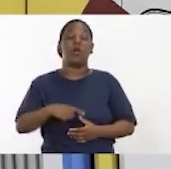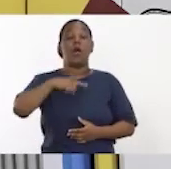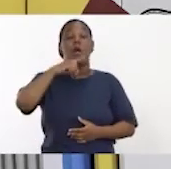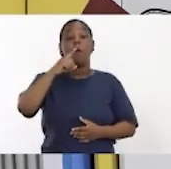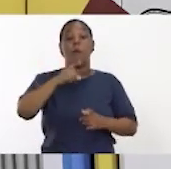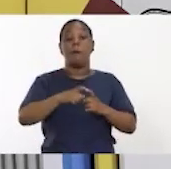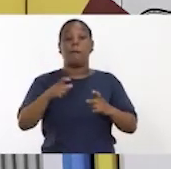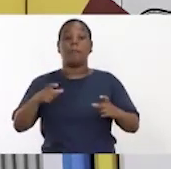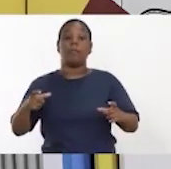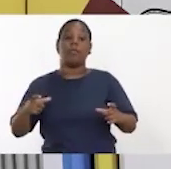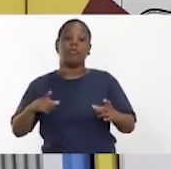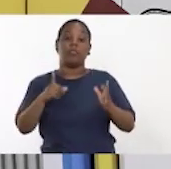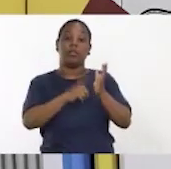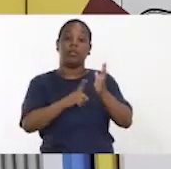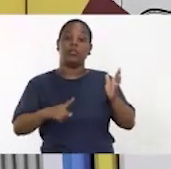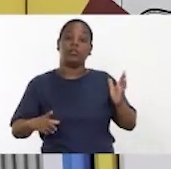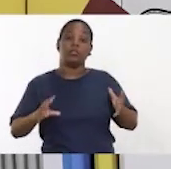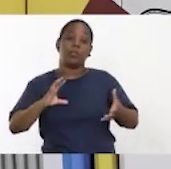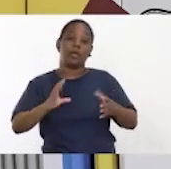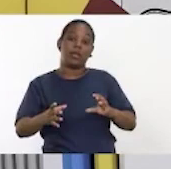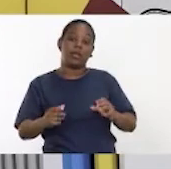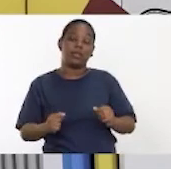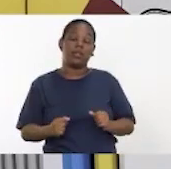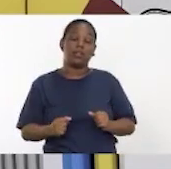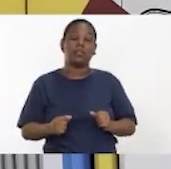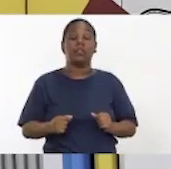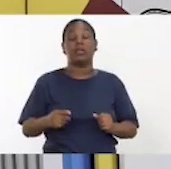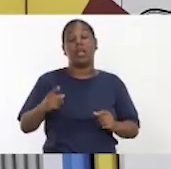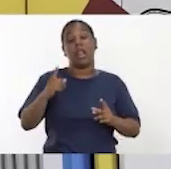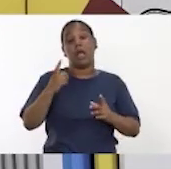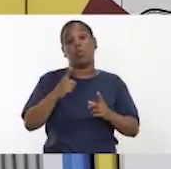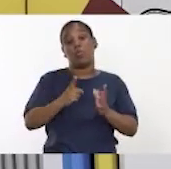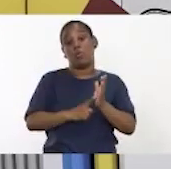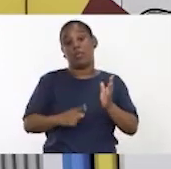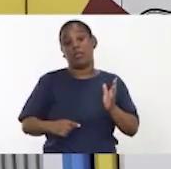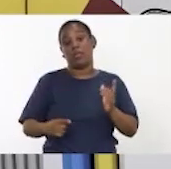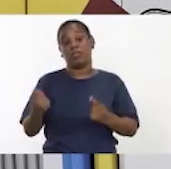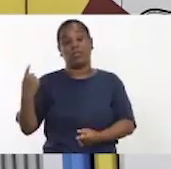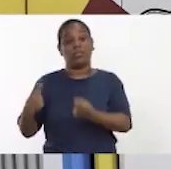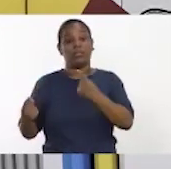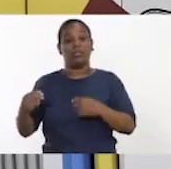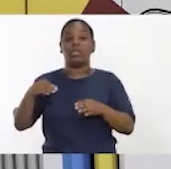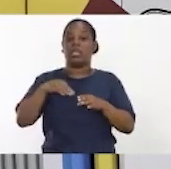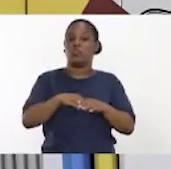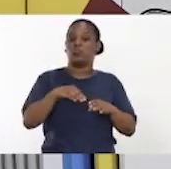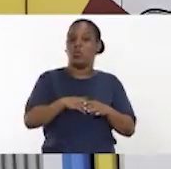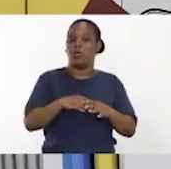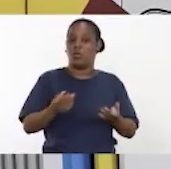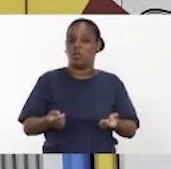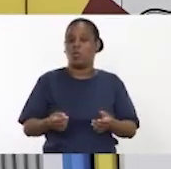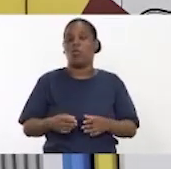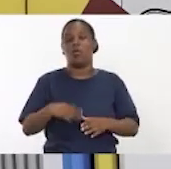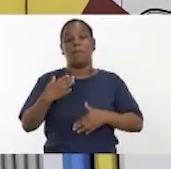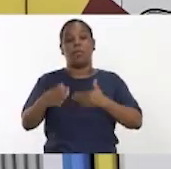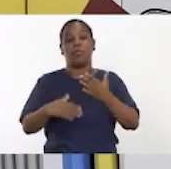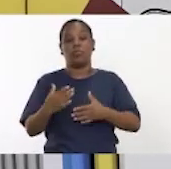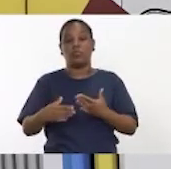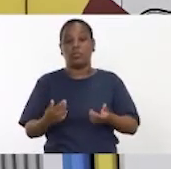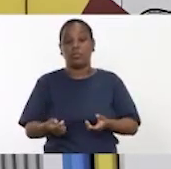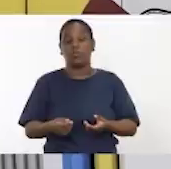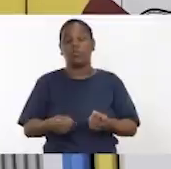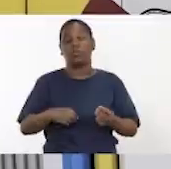encuentro. Oscilaciones electromagnéticas, la corriente alterna y su ahorro. Proceso de